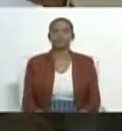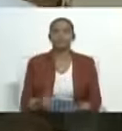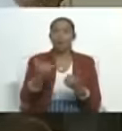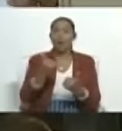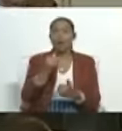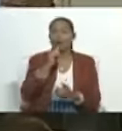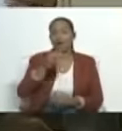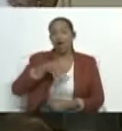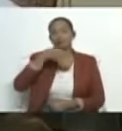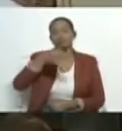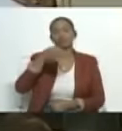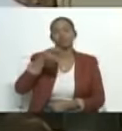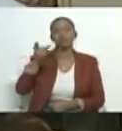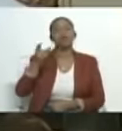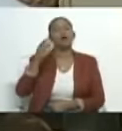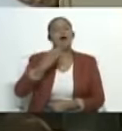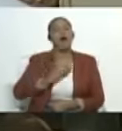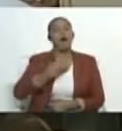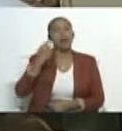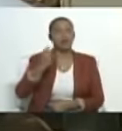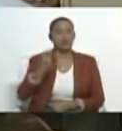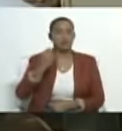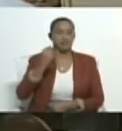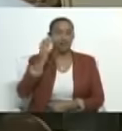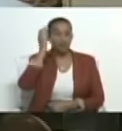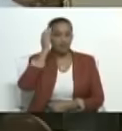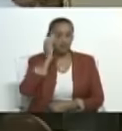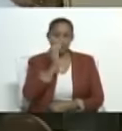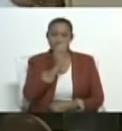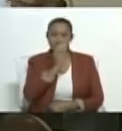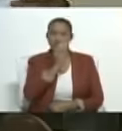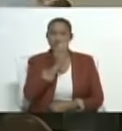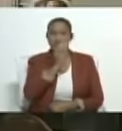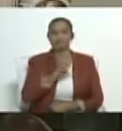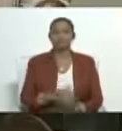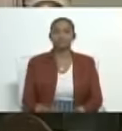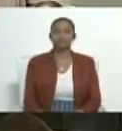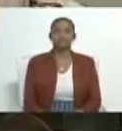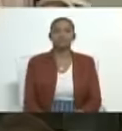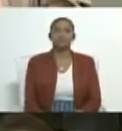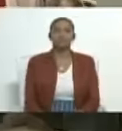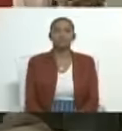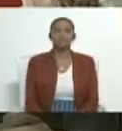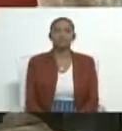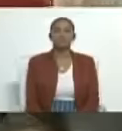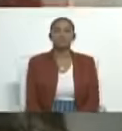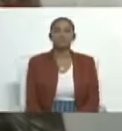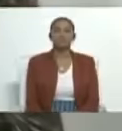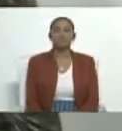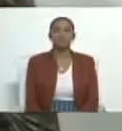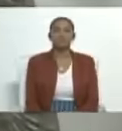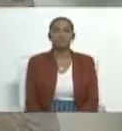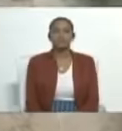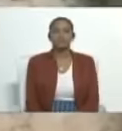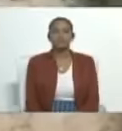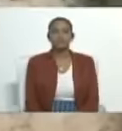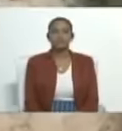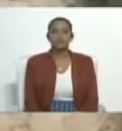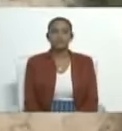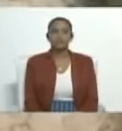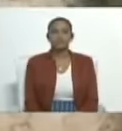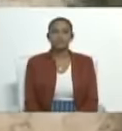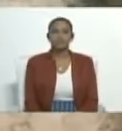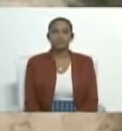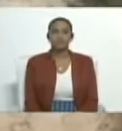Caracas, almirante en jefe Carmen Teresa Meléndez Rivas. Es todo, ciudadana presidenta. Bien, en este